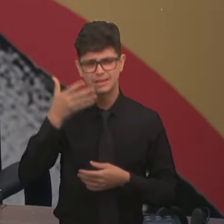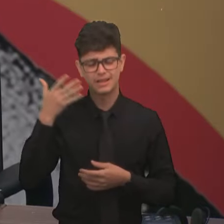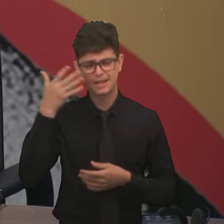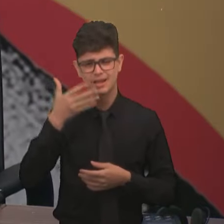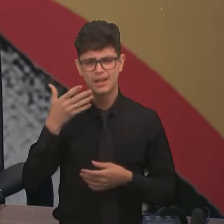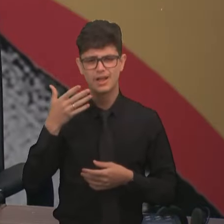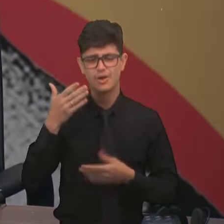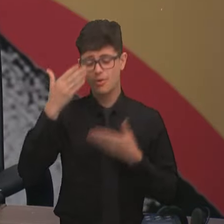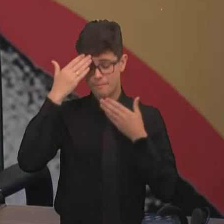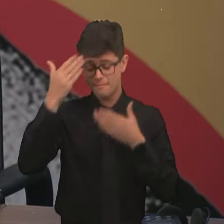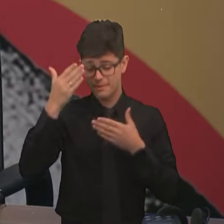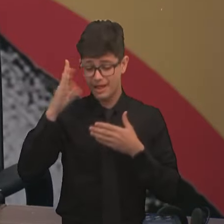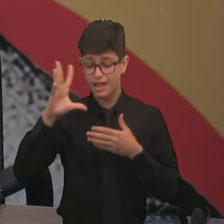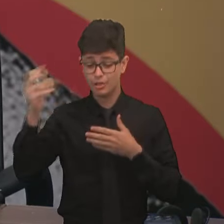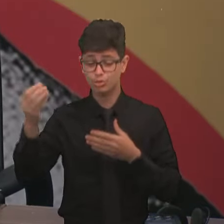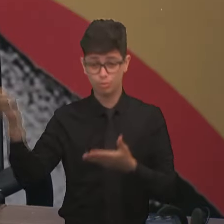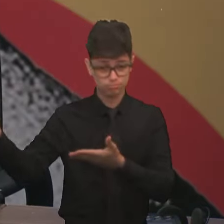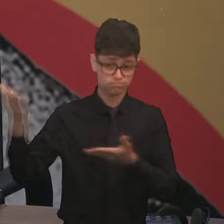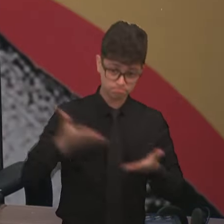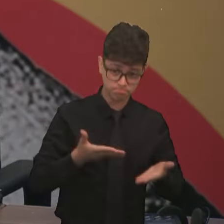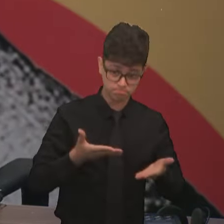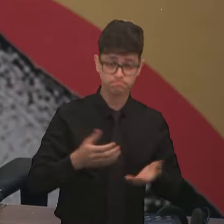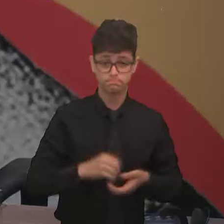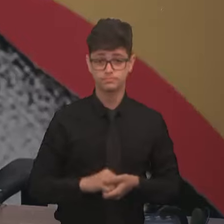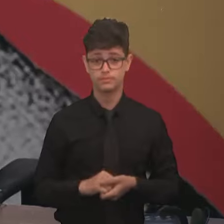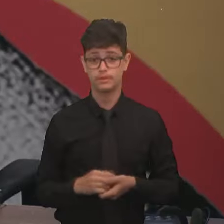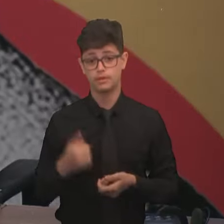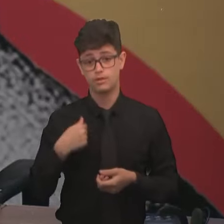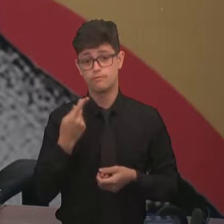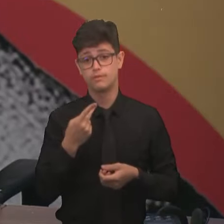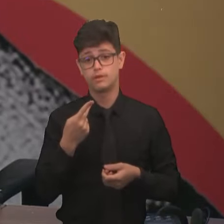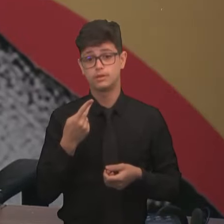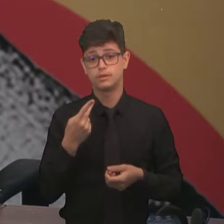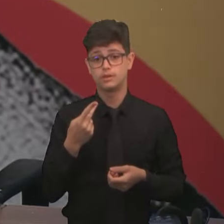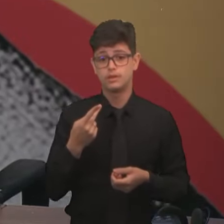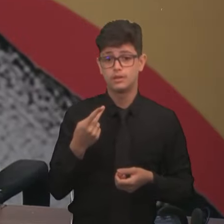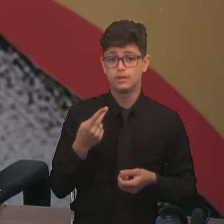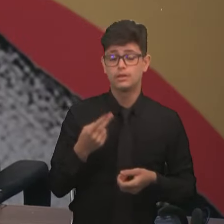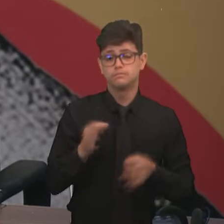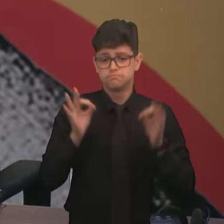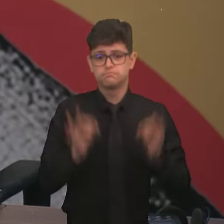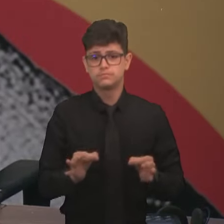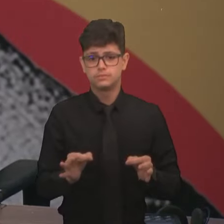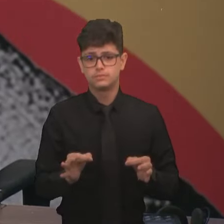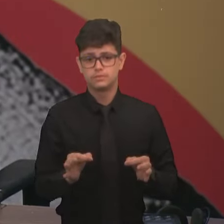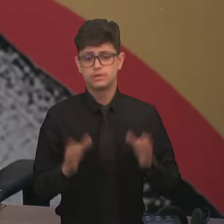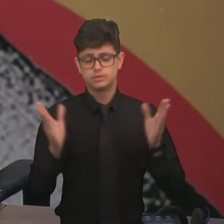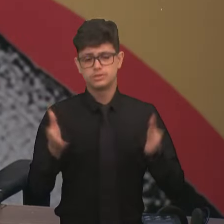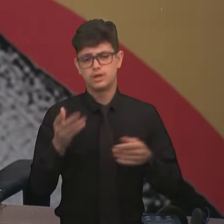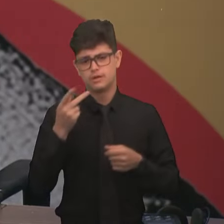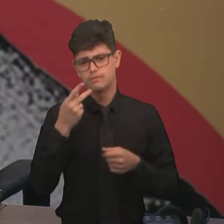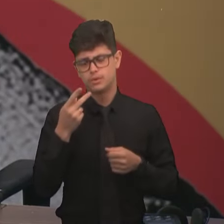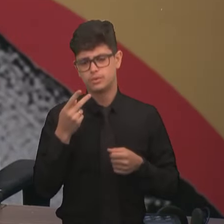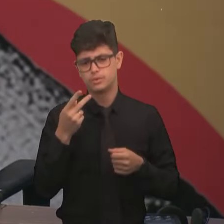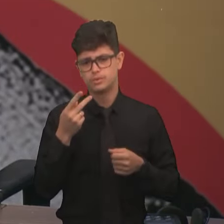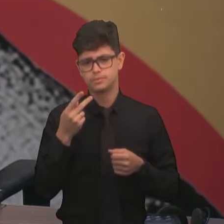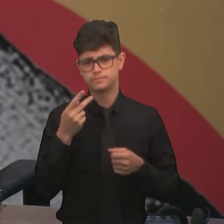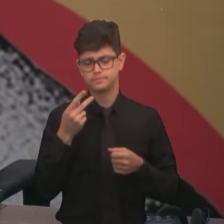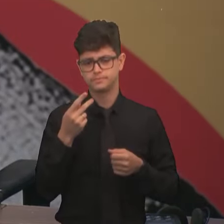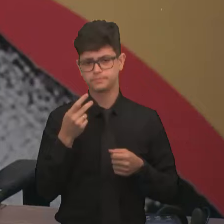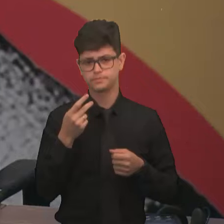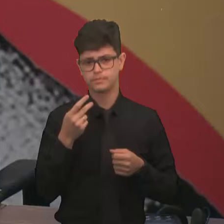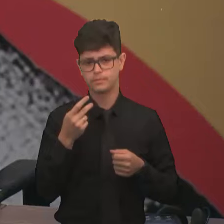y todas las personas presentes. Y decir que, de verdad, como ya fue